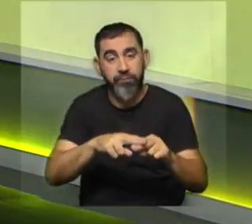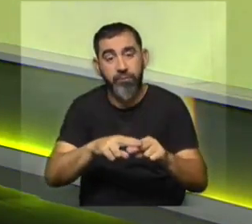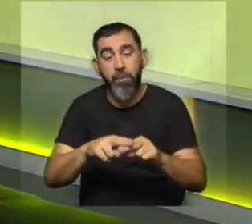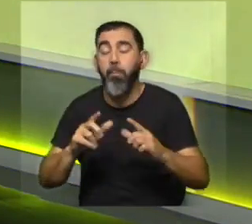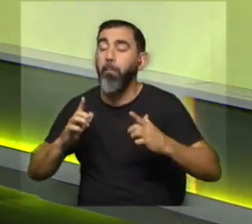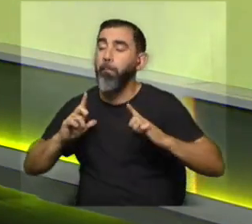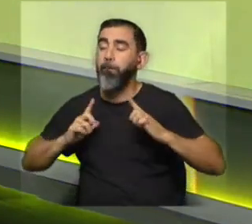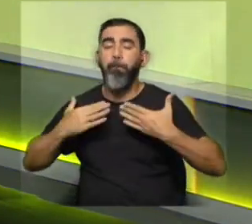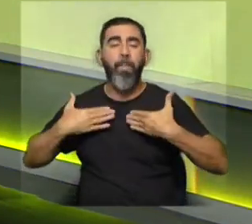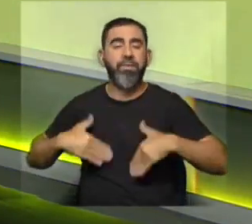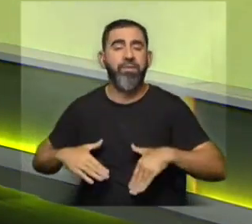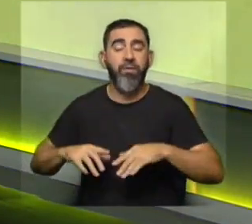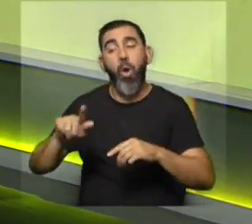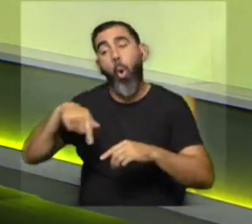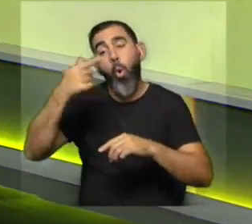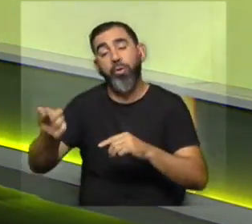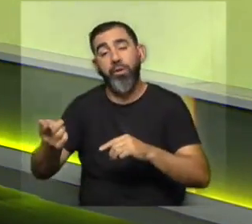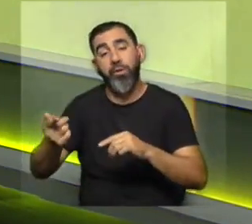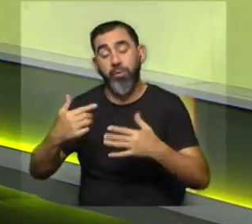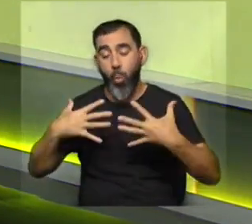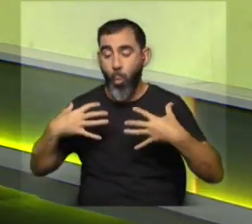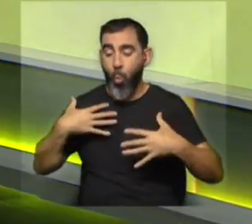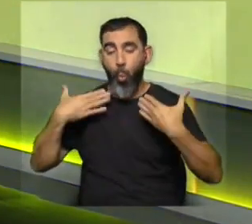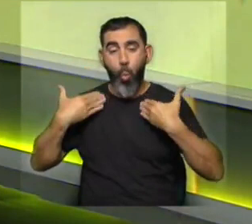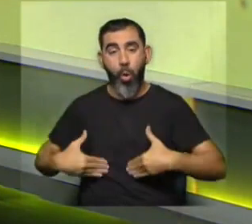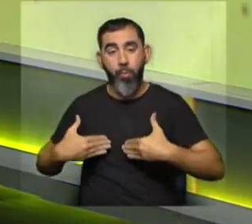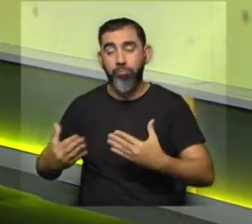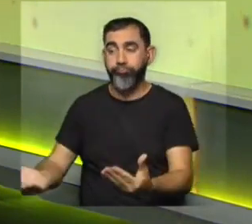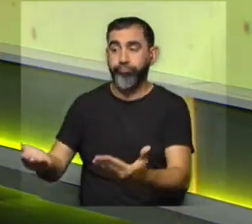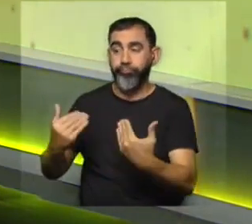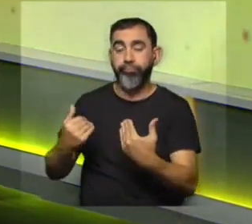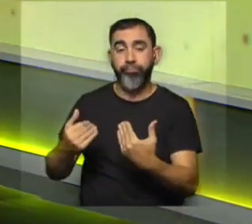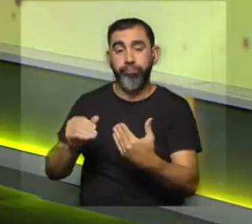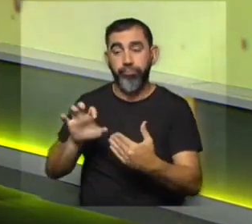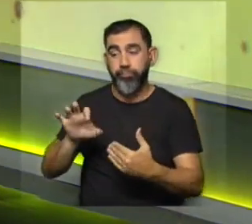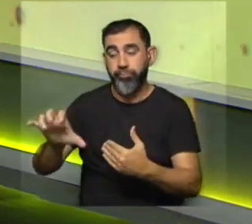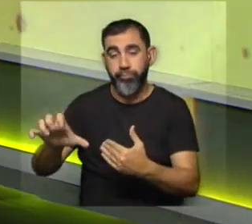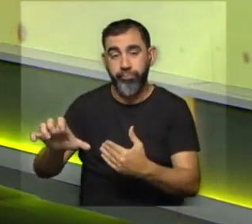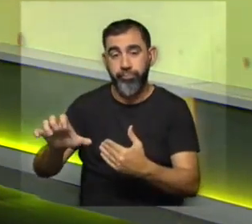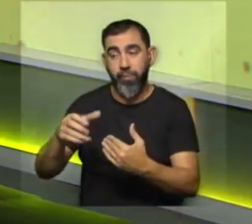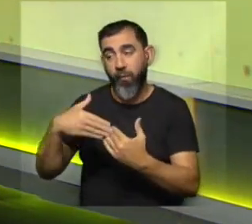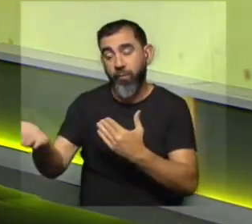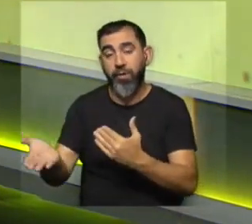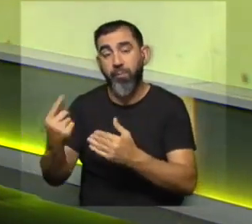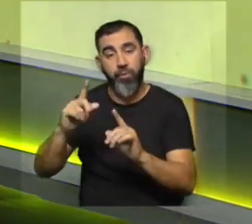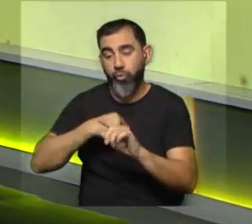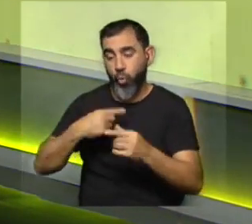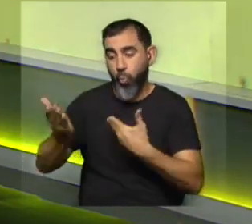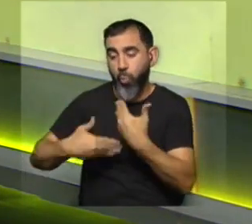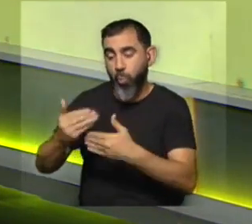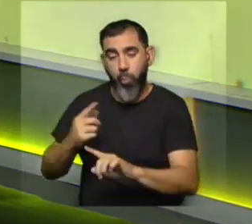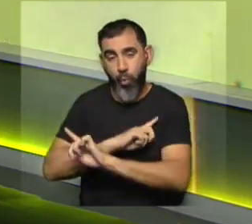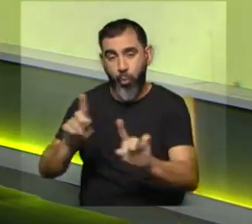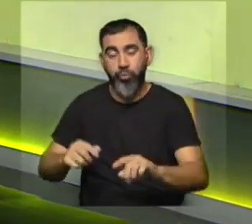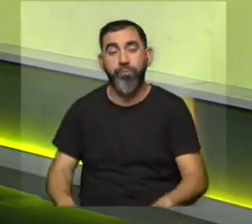Las pasivas, en cambio, son aquellas en las que el organismo recibe a los efectores, los recibe de manera externa, pero no los produce por